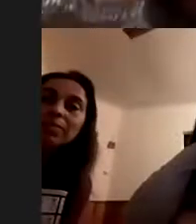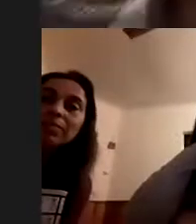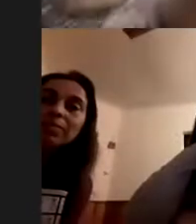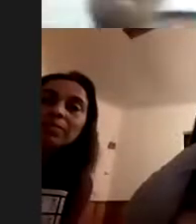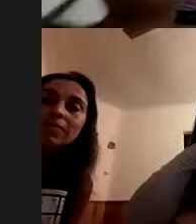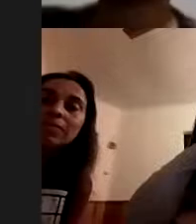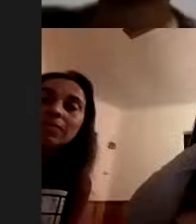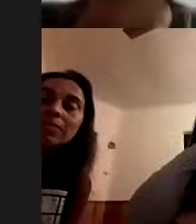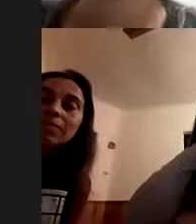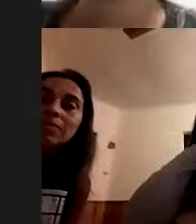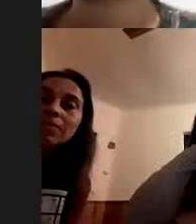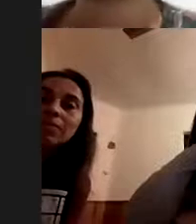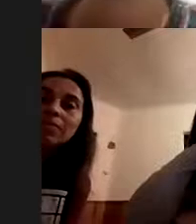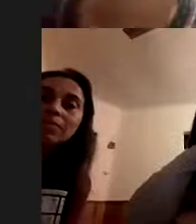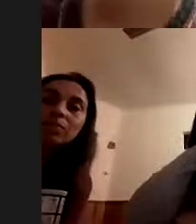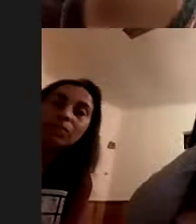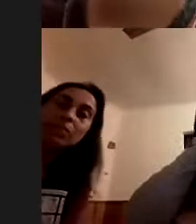hacer?